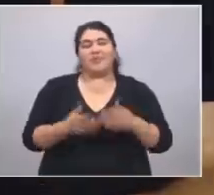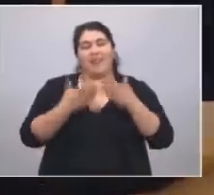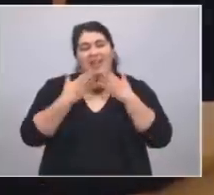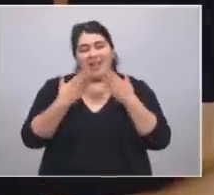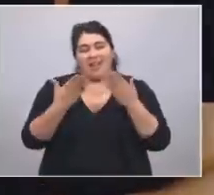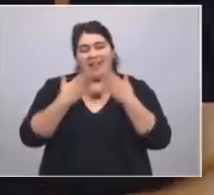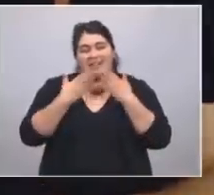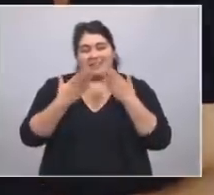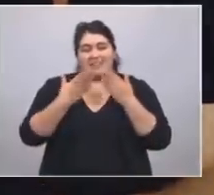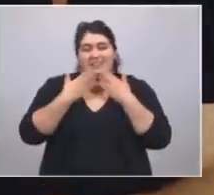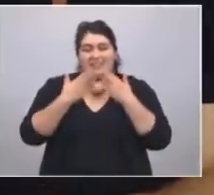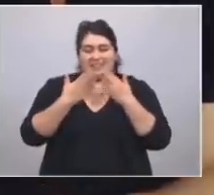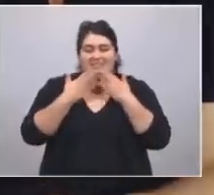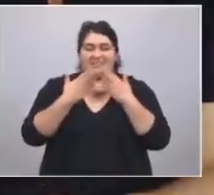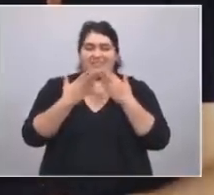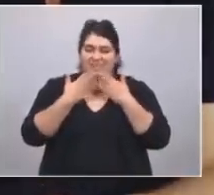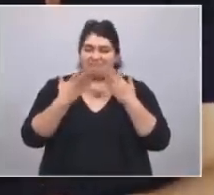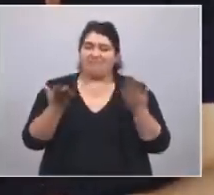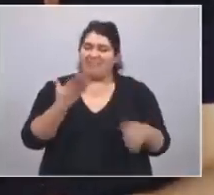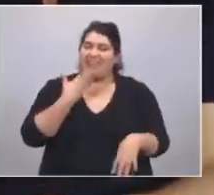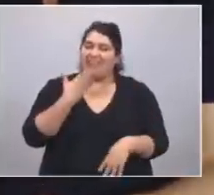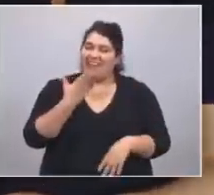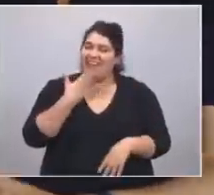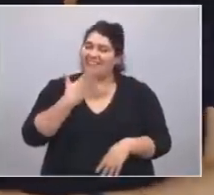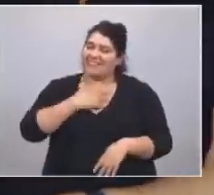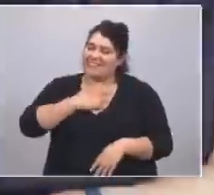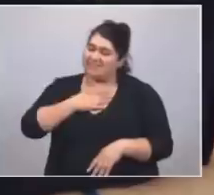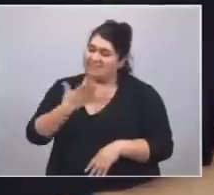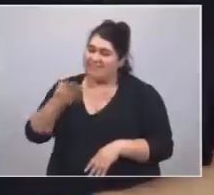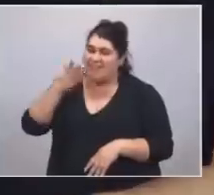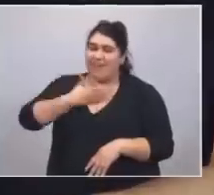Gracias. Gracias, querido Fernando,